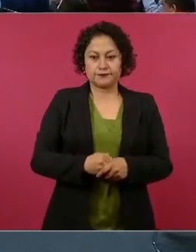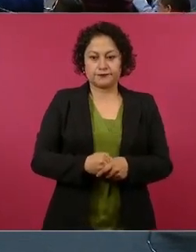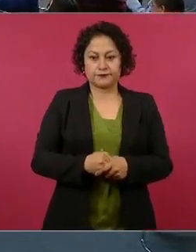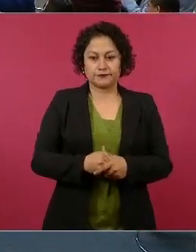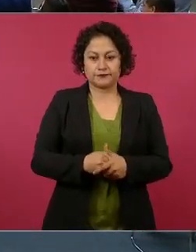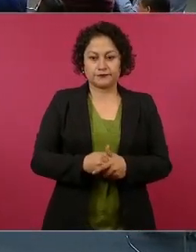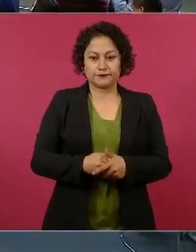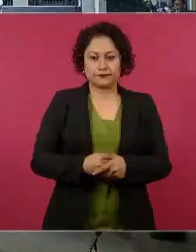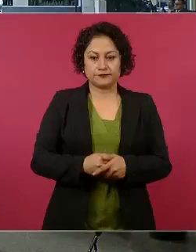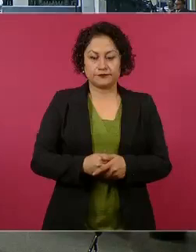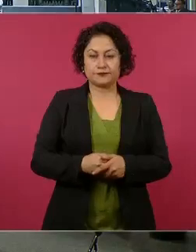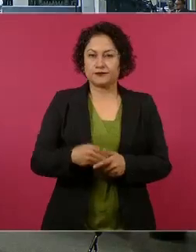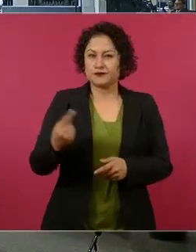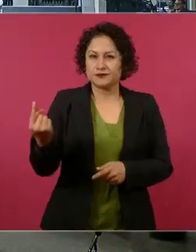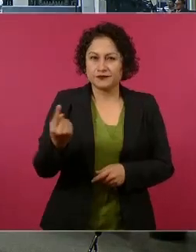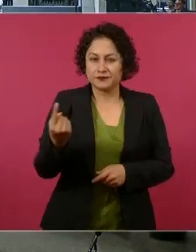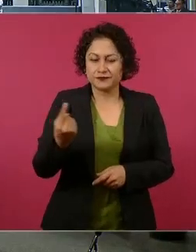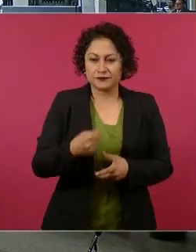¿El qué?